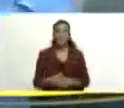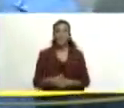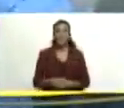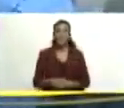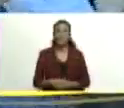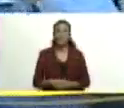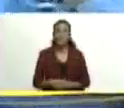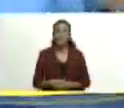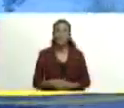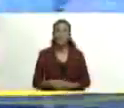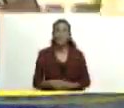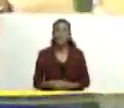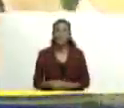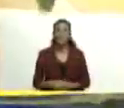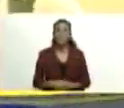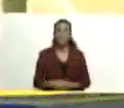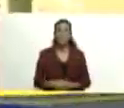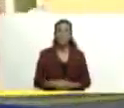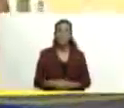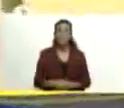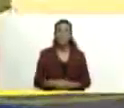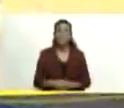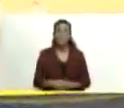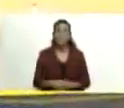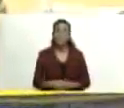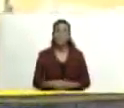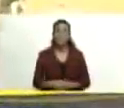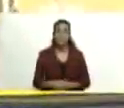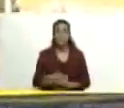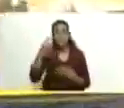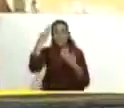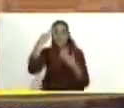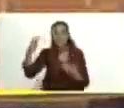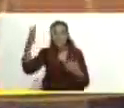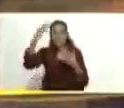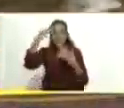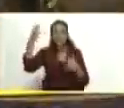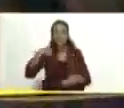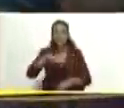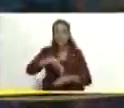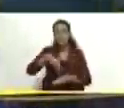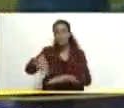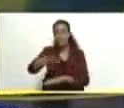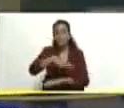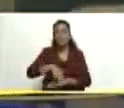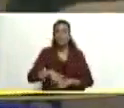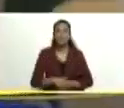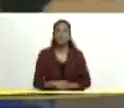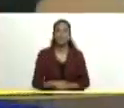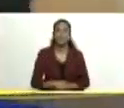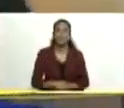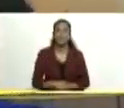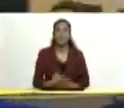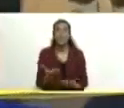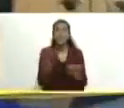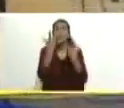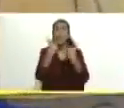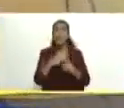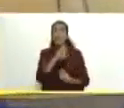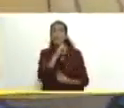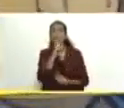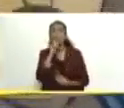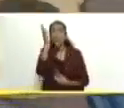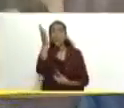allá vamos, para allá es que vamos. Ah, mi saludo, seguimos para adelante, pues. ¿Qué me cuentas? ¿Cómo es que te llamas